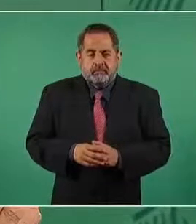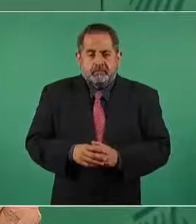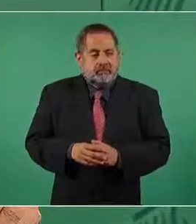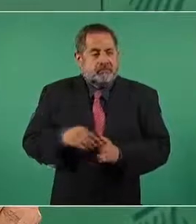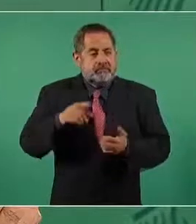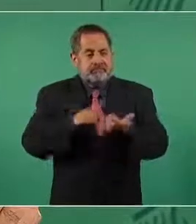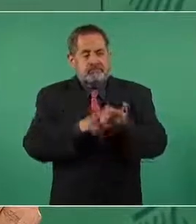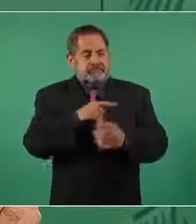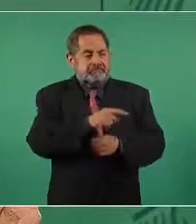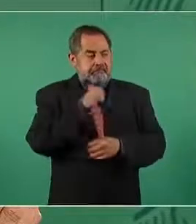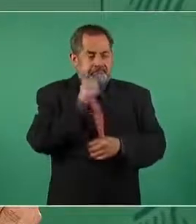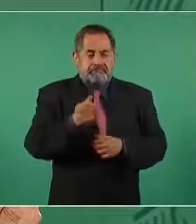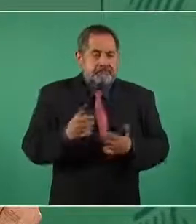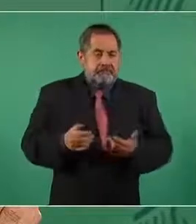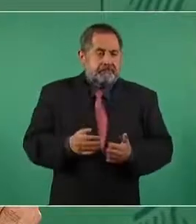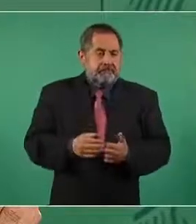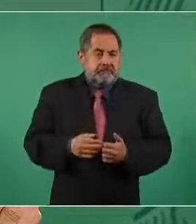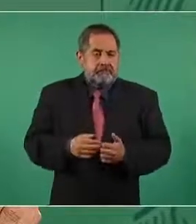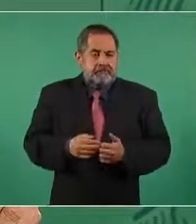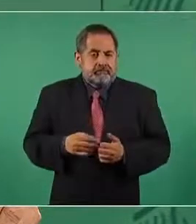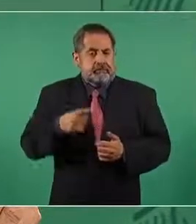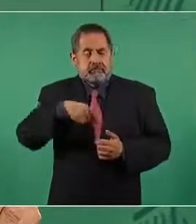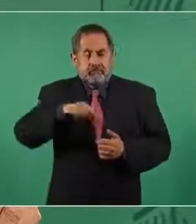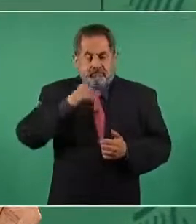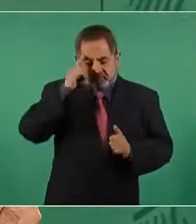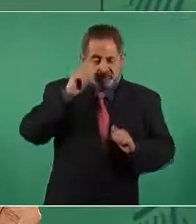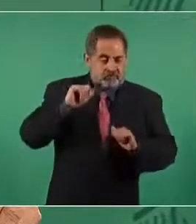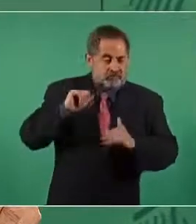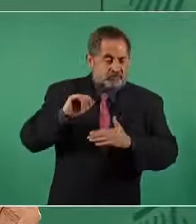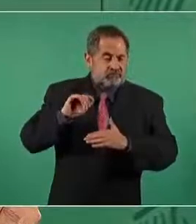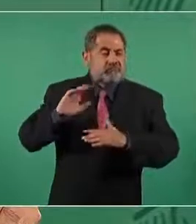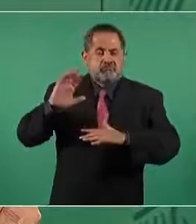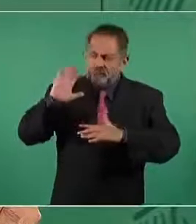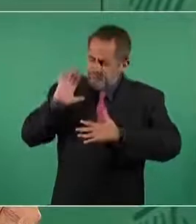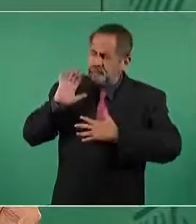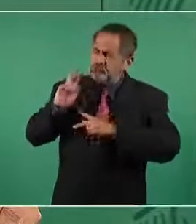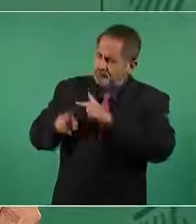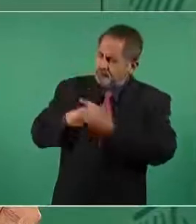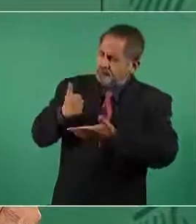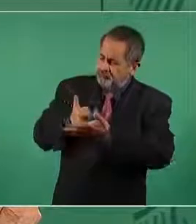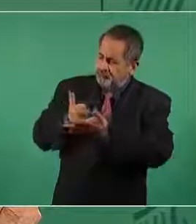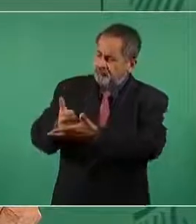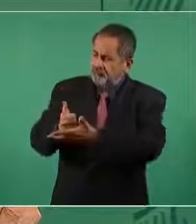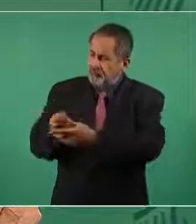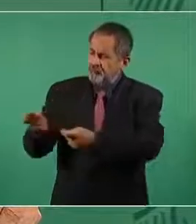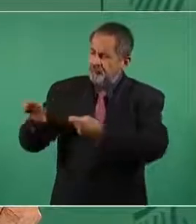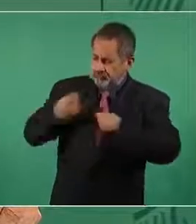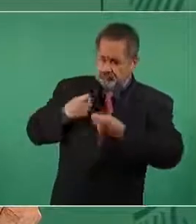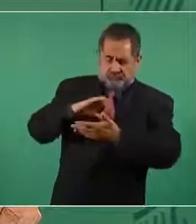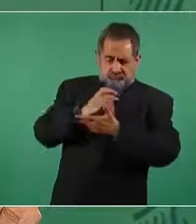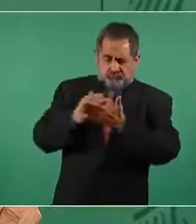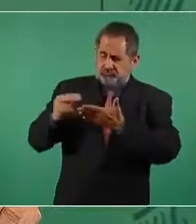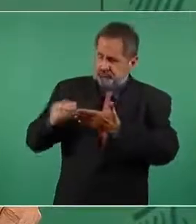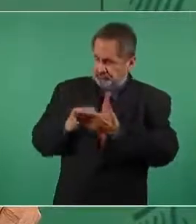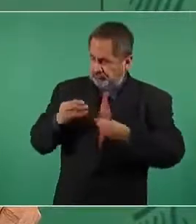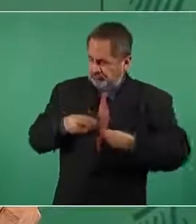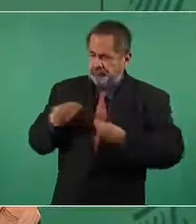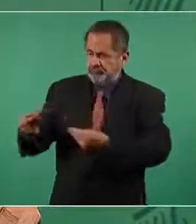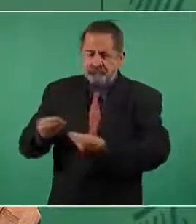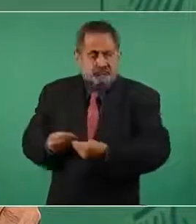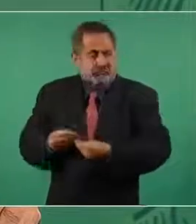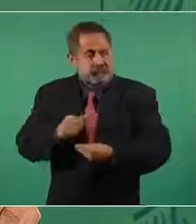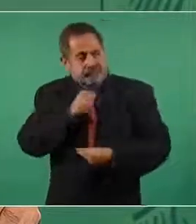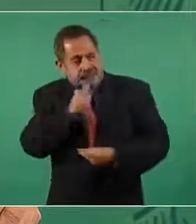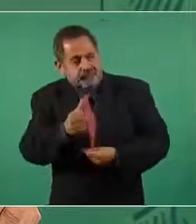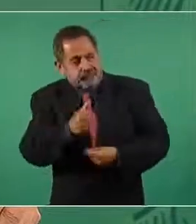con los compromisos que adquirieron cuando se les entregaron los contratos. De todas maneras,